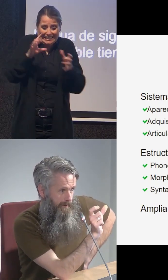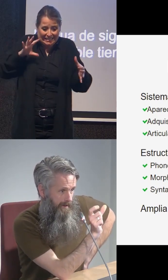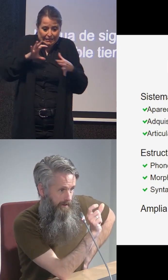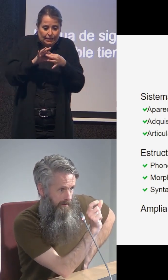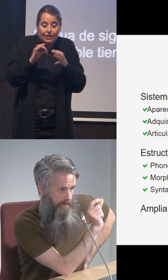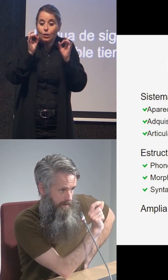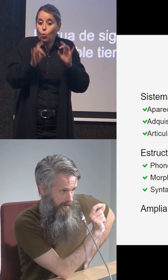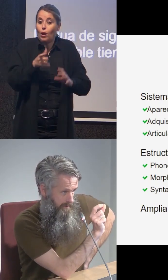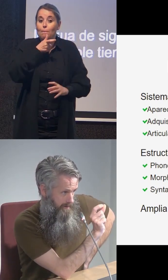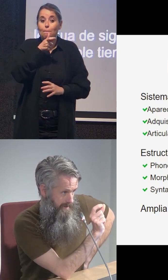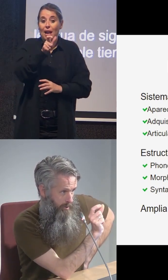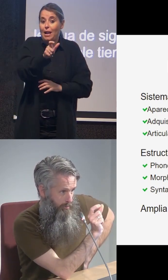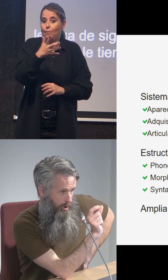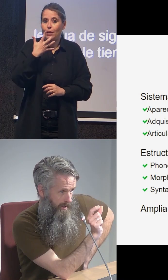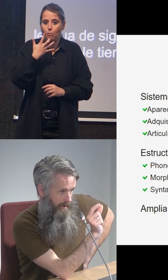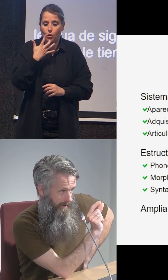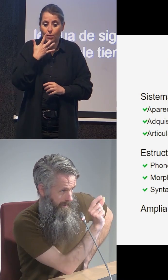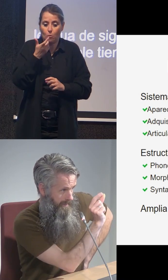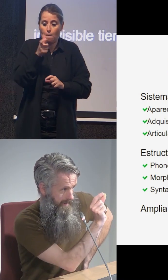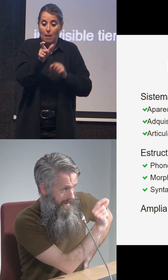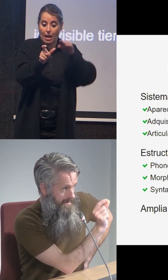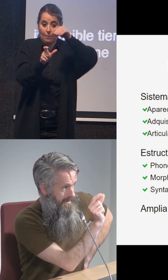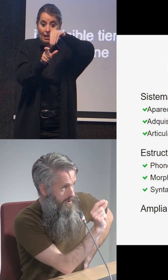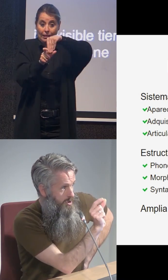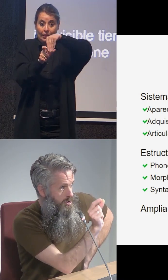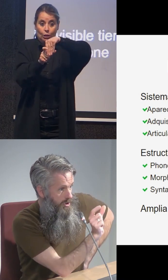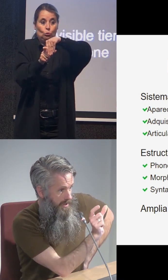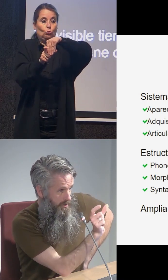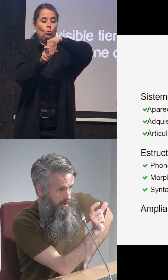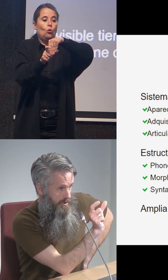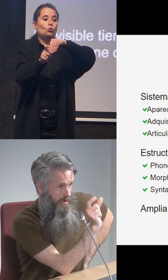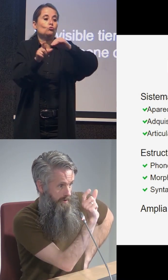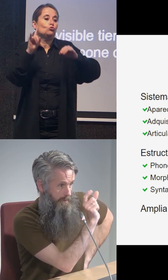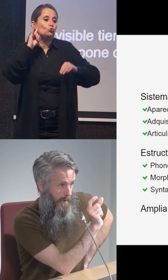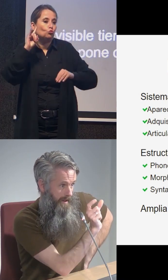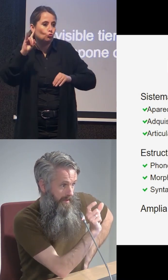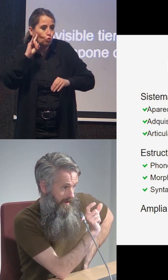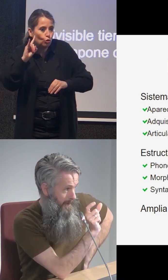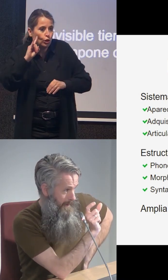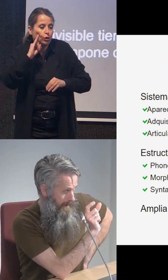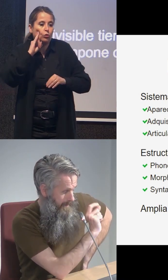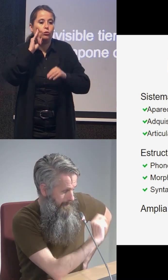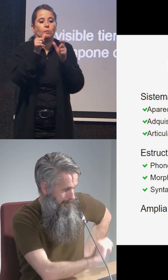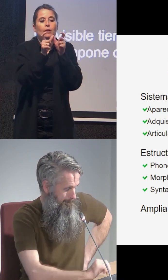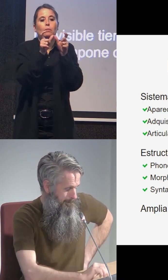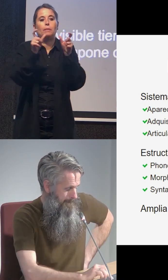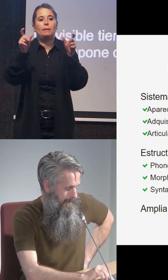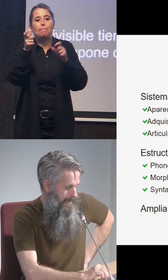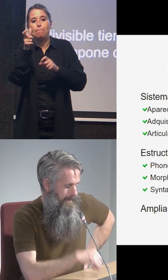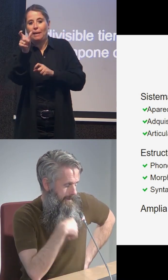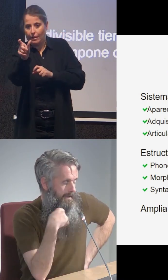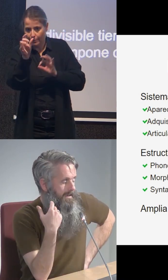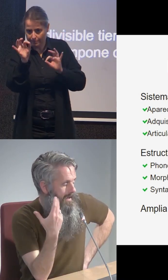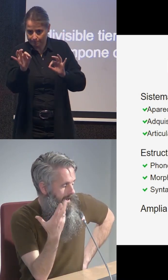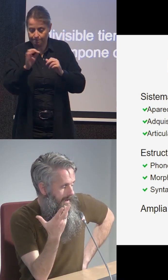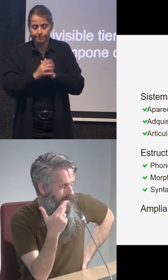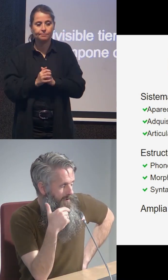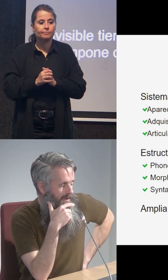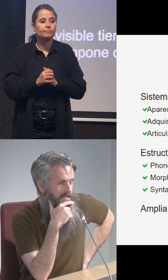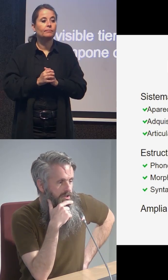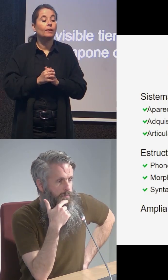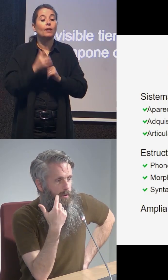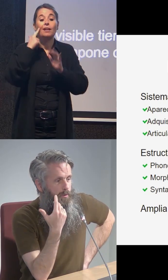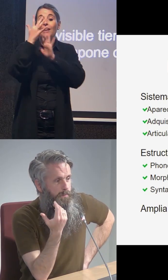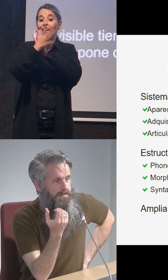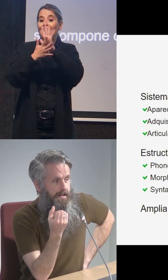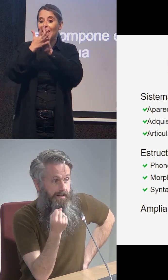una palabra se compone de distintos sonidos para hacer la palabra. Y en la